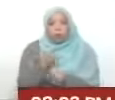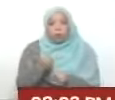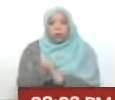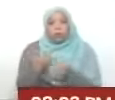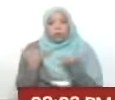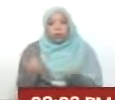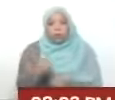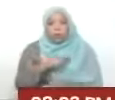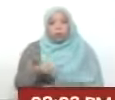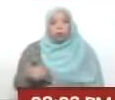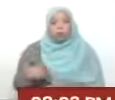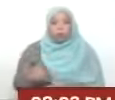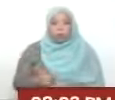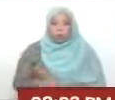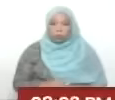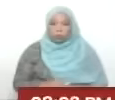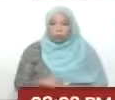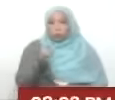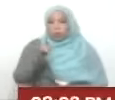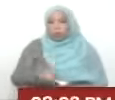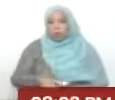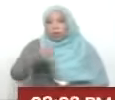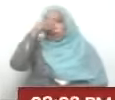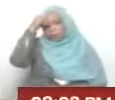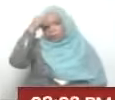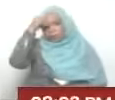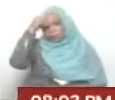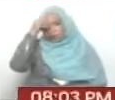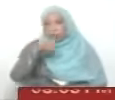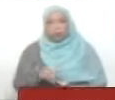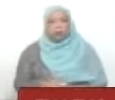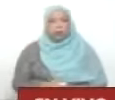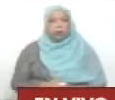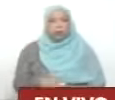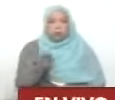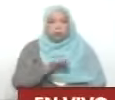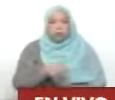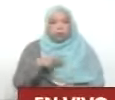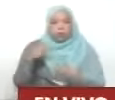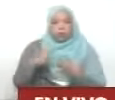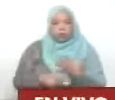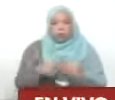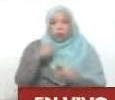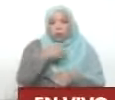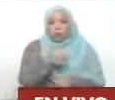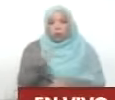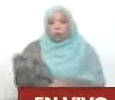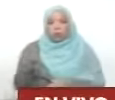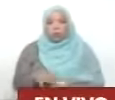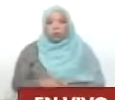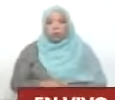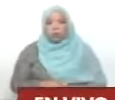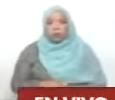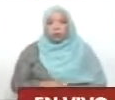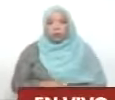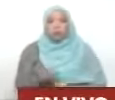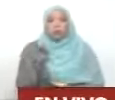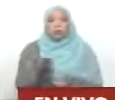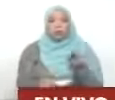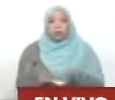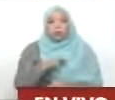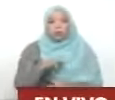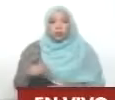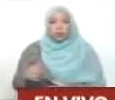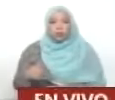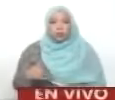mismo. Y debes aprender que tenemos el proyecto correcto, justo.